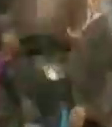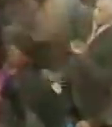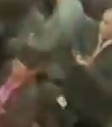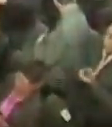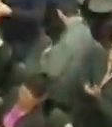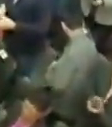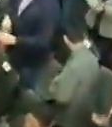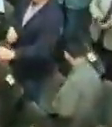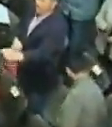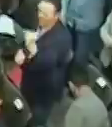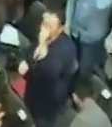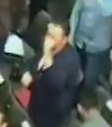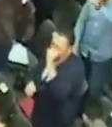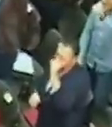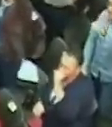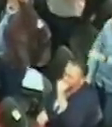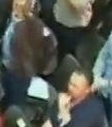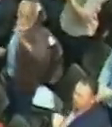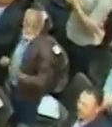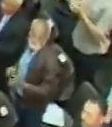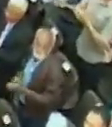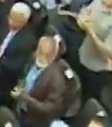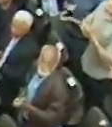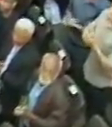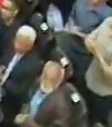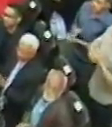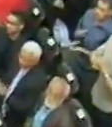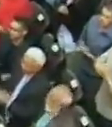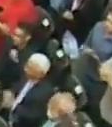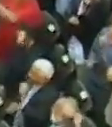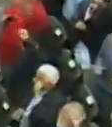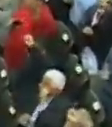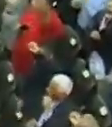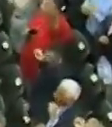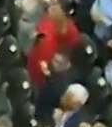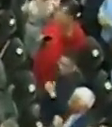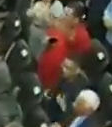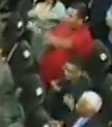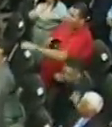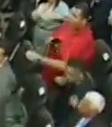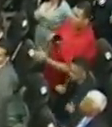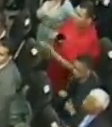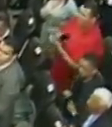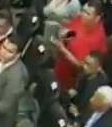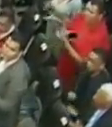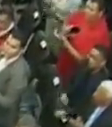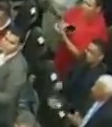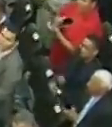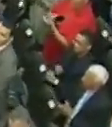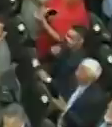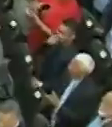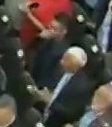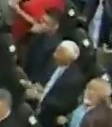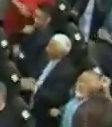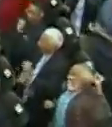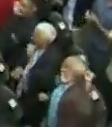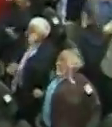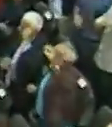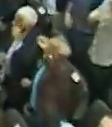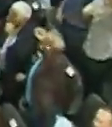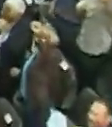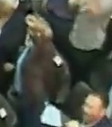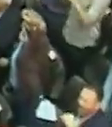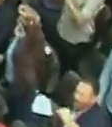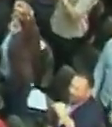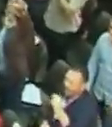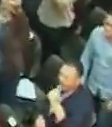¡Viva Bolívar! ¡Viva Chávez! ¡Viva Nicolás Maduro